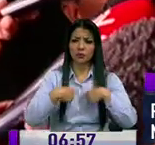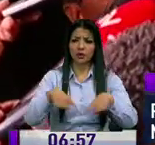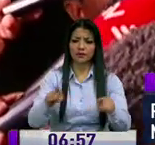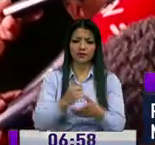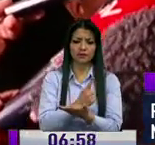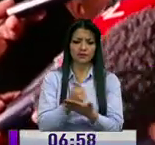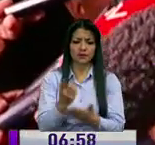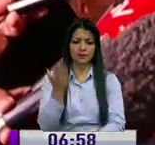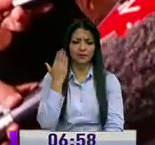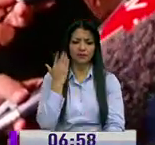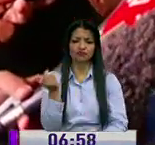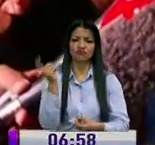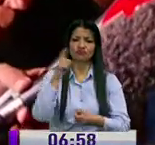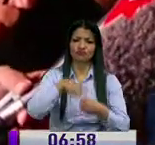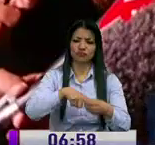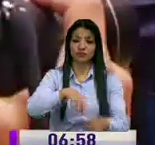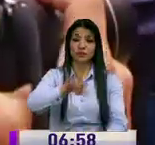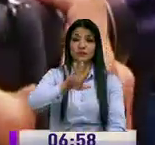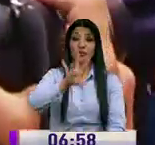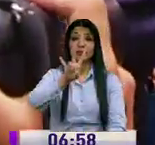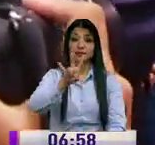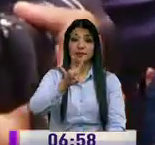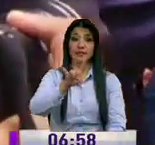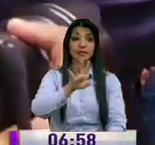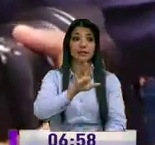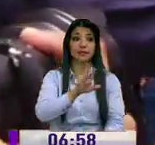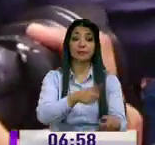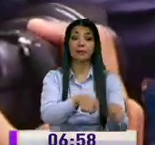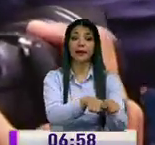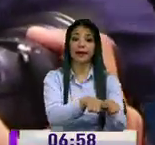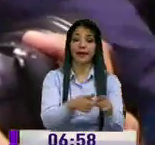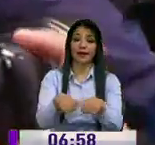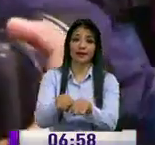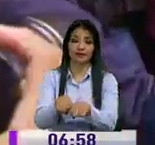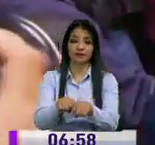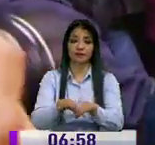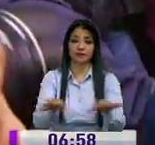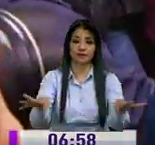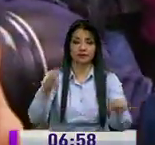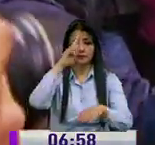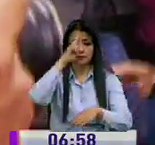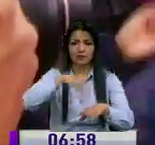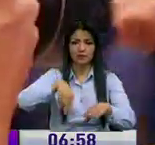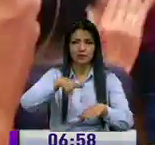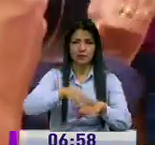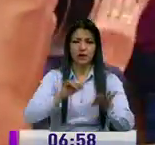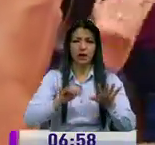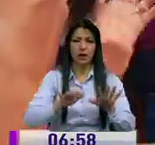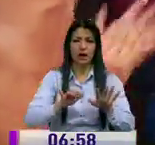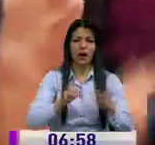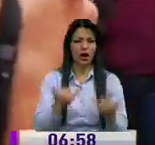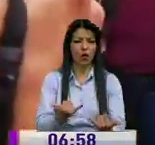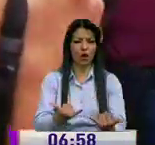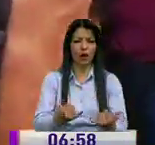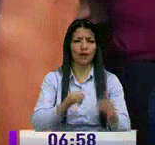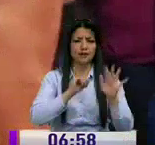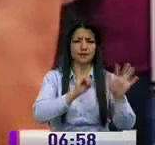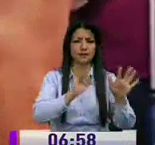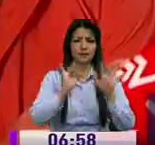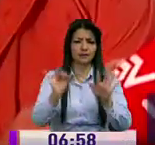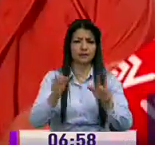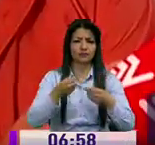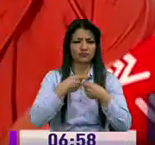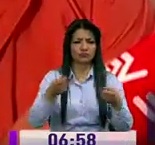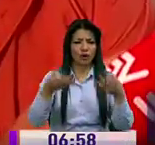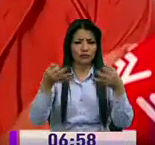pasada, se habían registrado 57 parejas a nivel nacional, actualmente creo que van 67, no hemos sacado todavía esa cifra oficial.